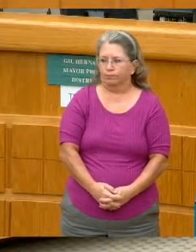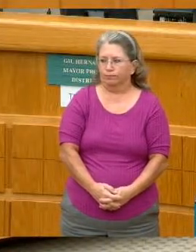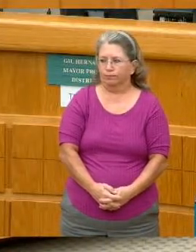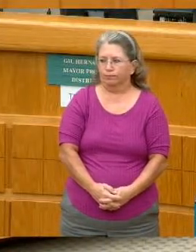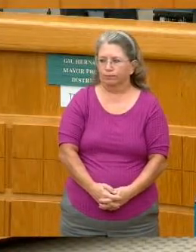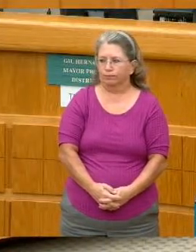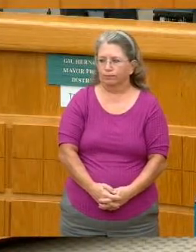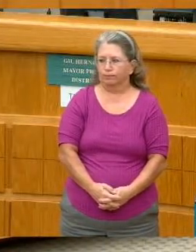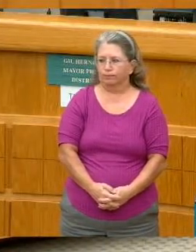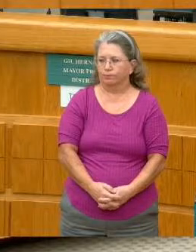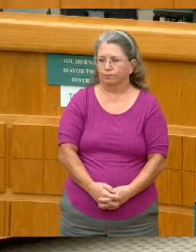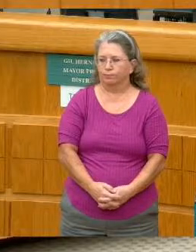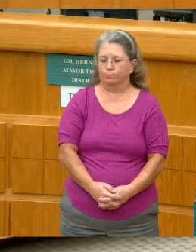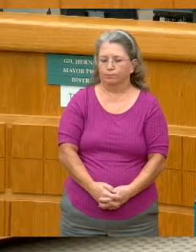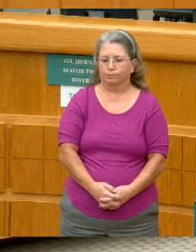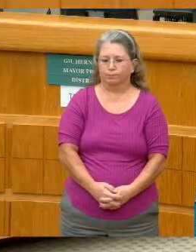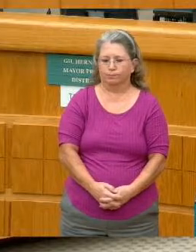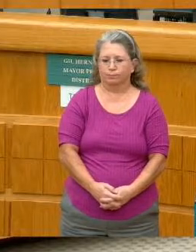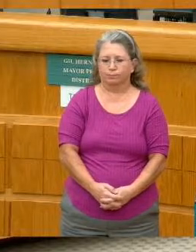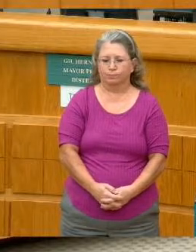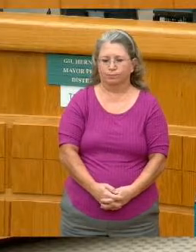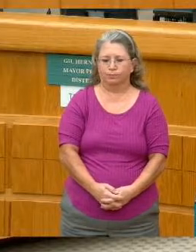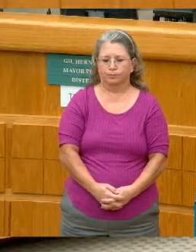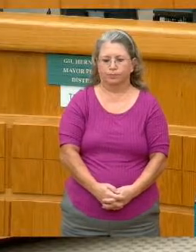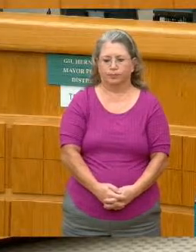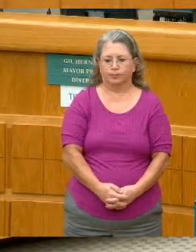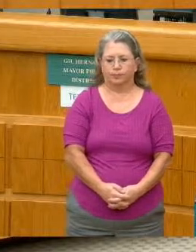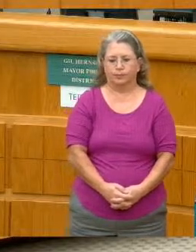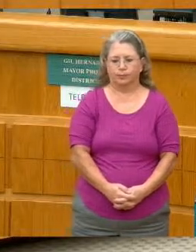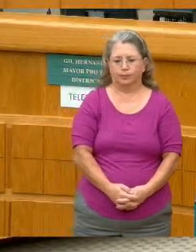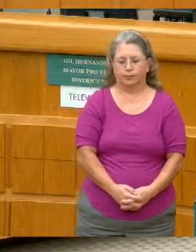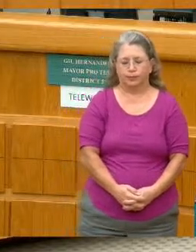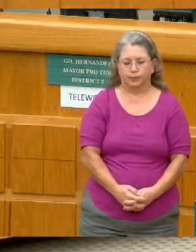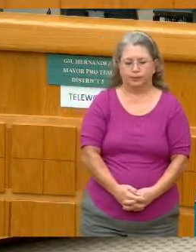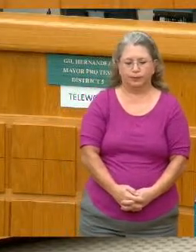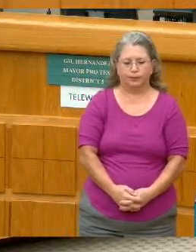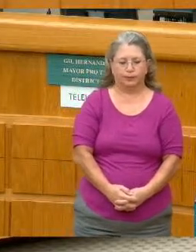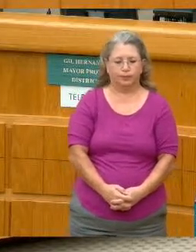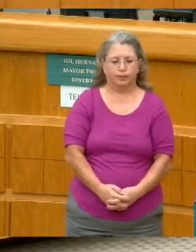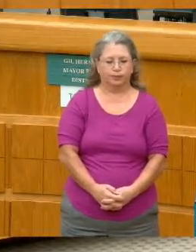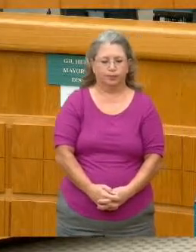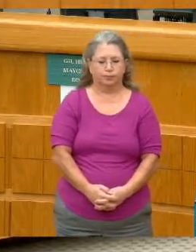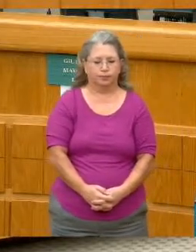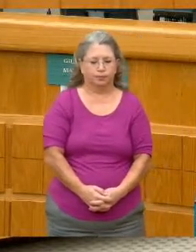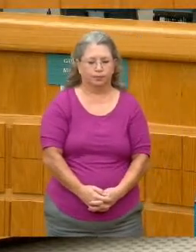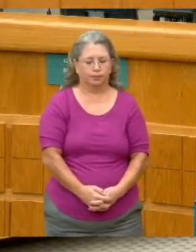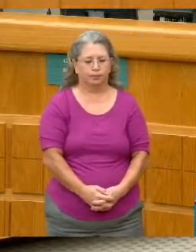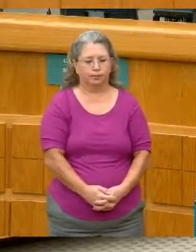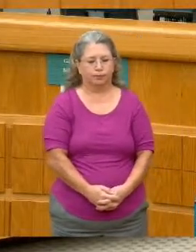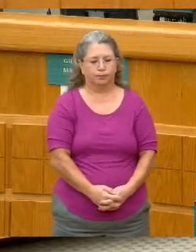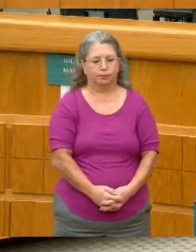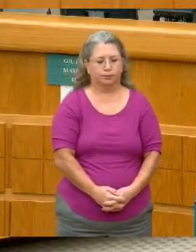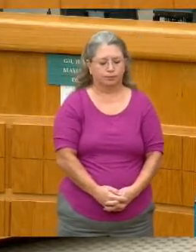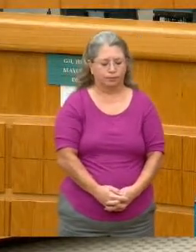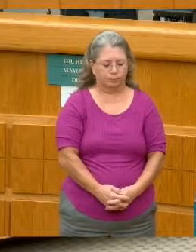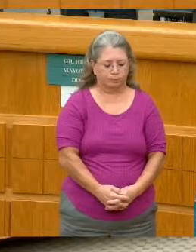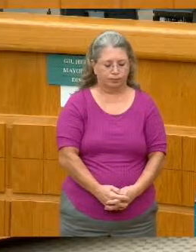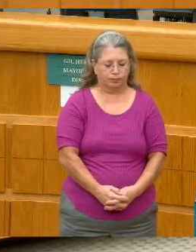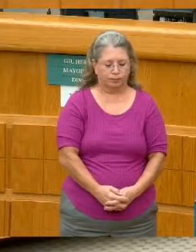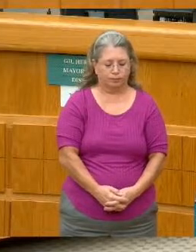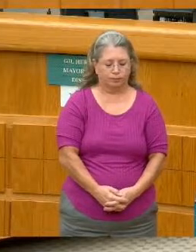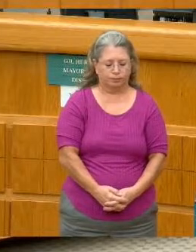salud y laboratorios comerciales. Casi 521.000 casos se han confirmado como positivos. Los fallecimientos en Texas suman